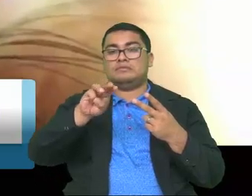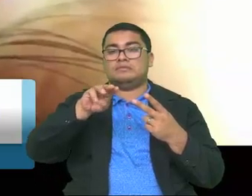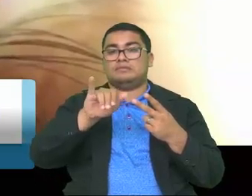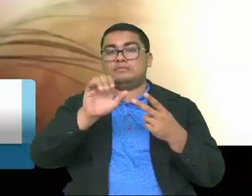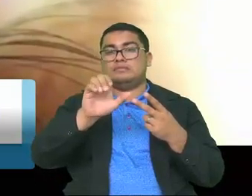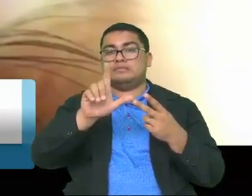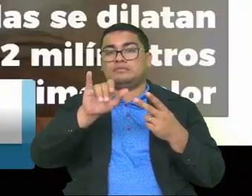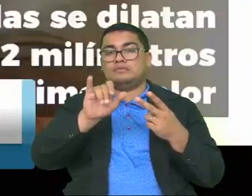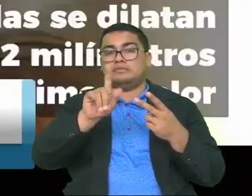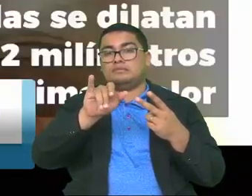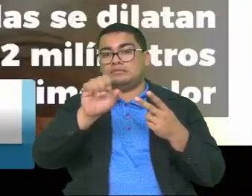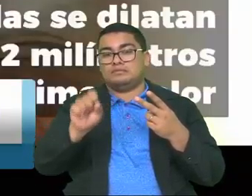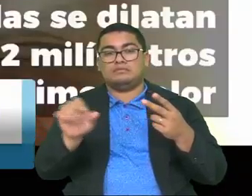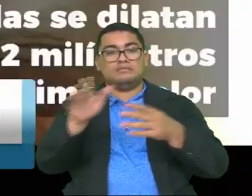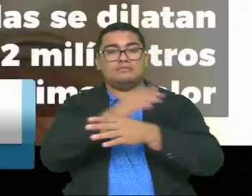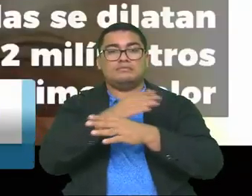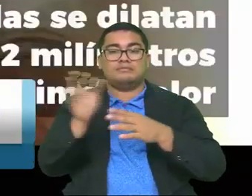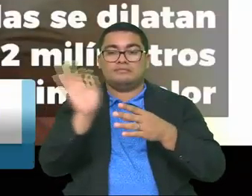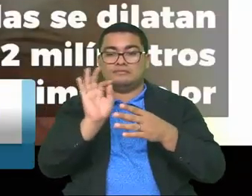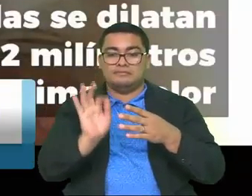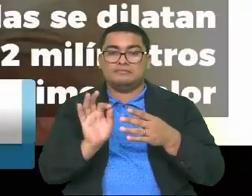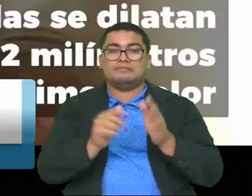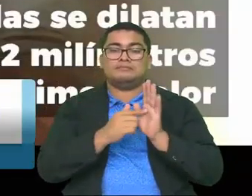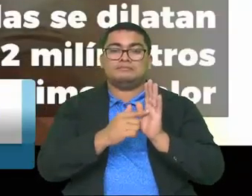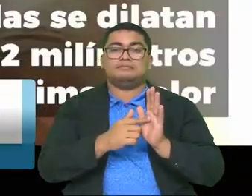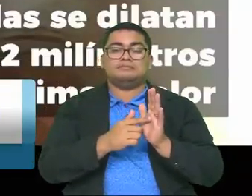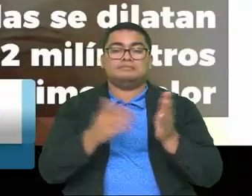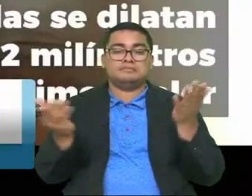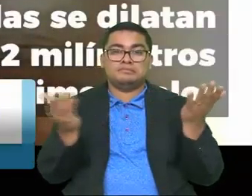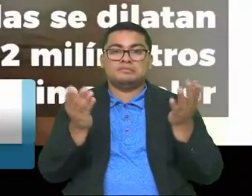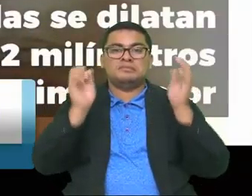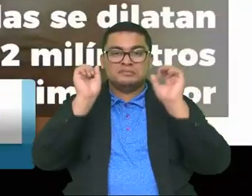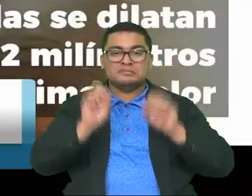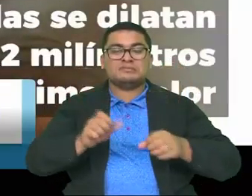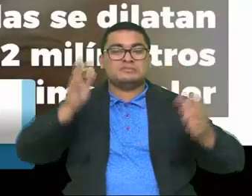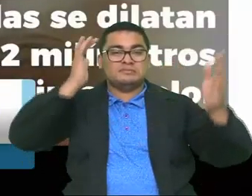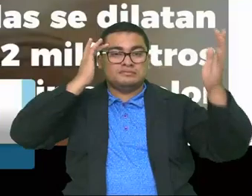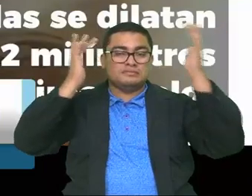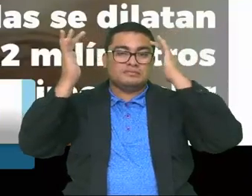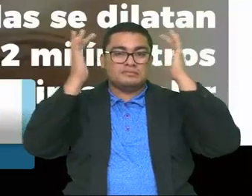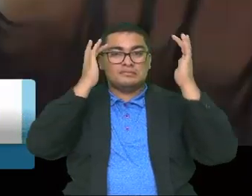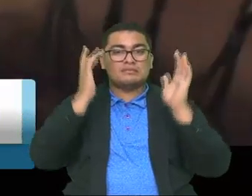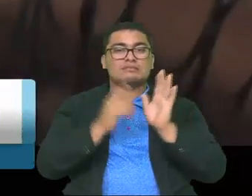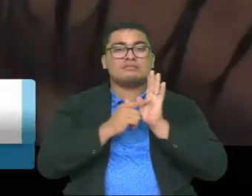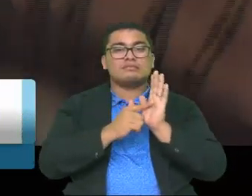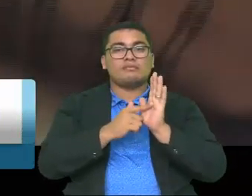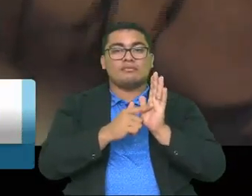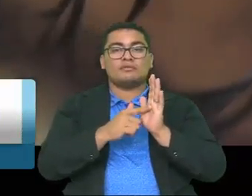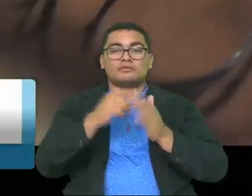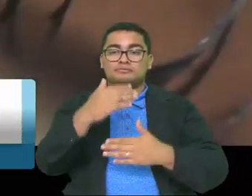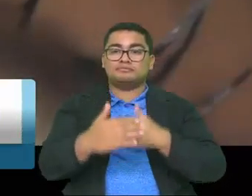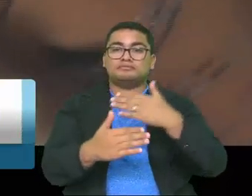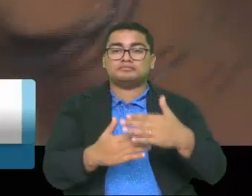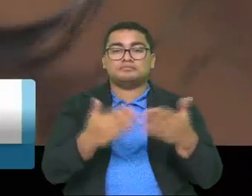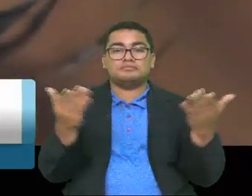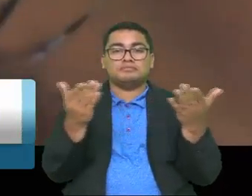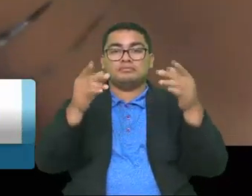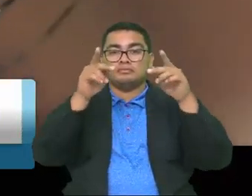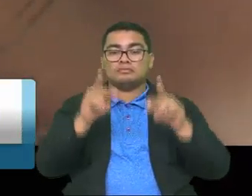alterado, todo dependiendo si estamos en frente de un proceso infeccioso o en frente de un proceso inmunológico, como una esclerosis múltiple, una